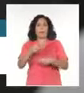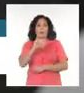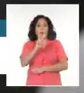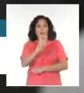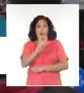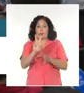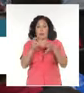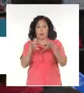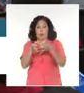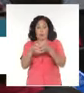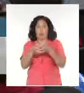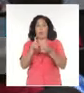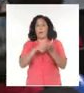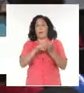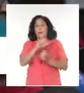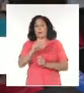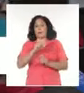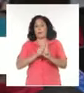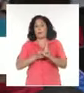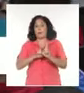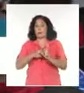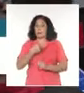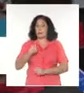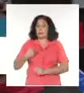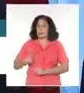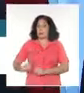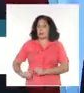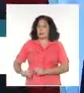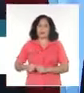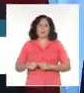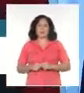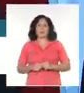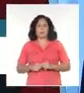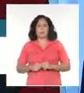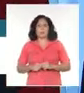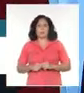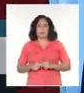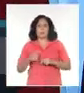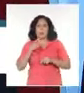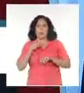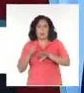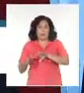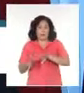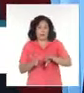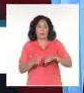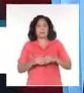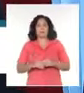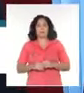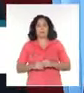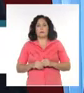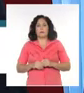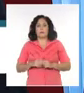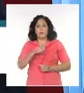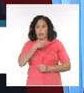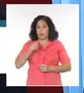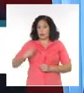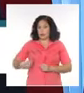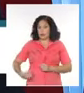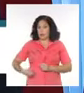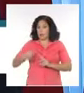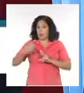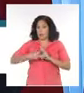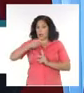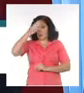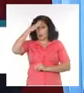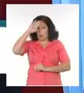Comité Central del Partido Comunista de China. Y la compartición entre los chinos y cubanos